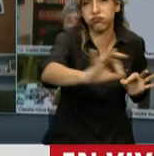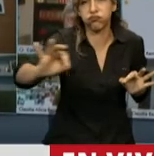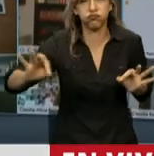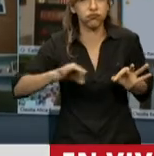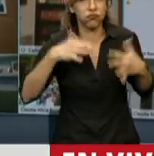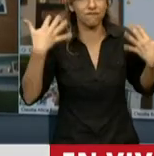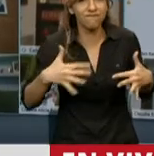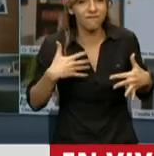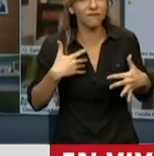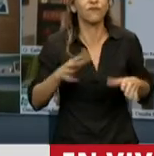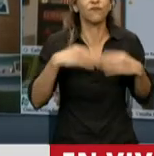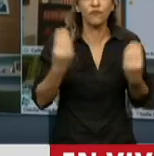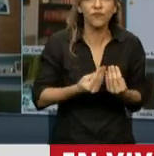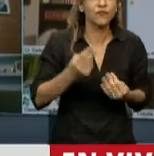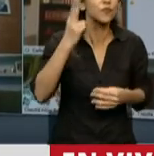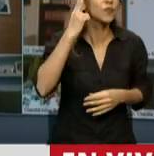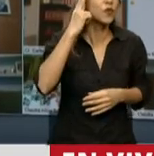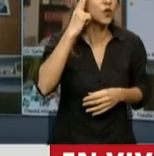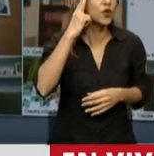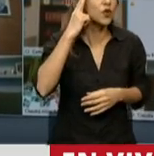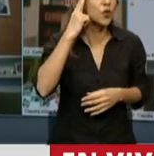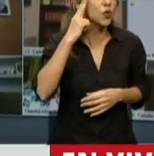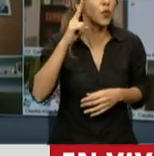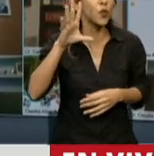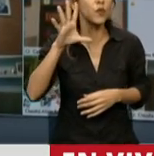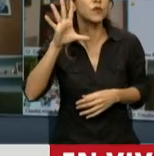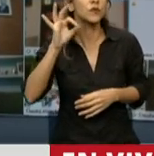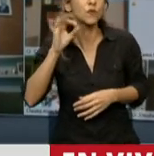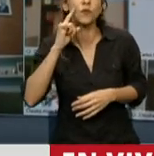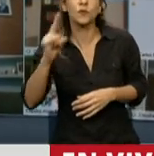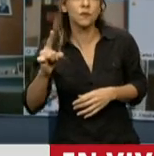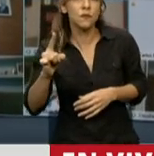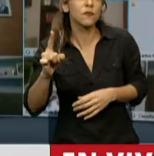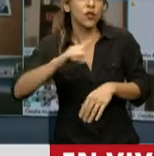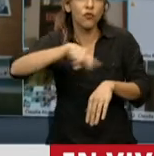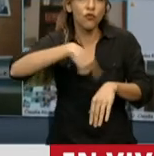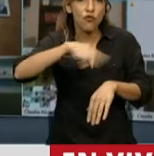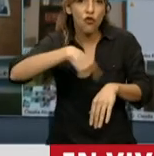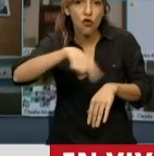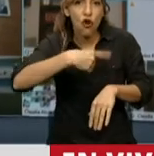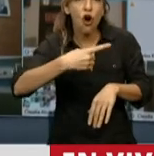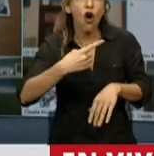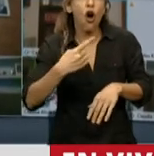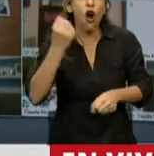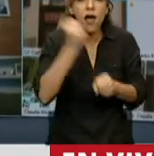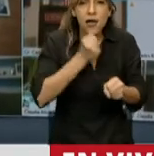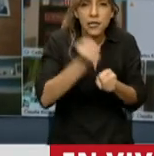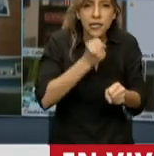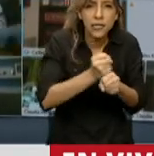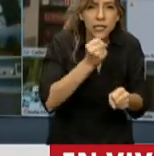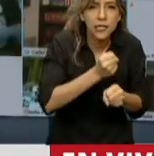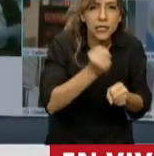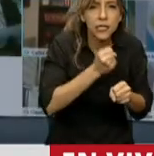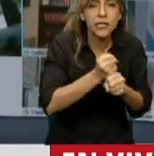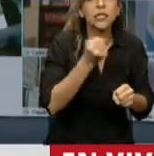Se insumieron 950.000 horas, hombre, para generar la fundamentación del trabajo